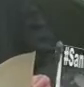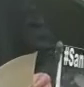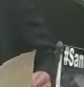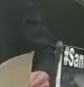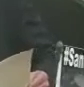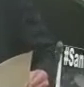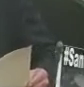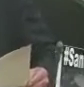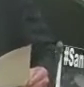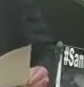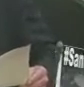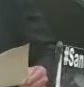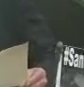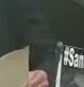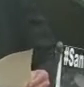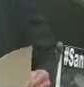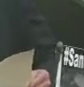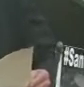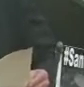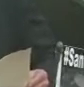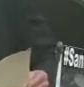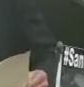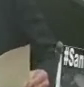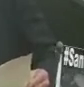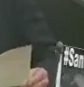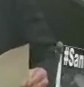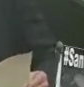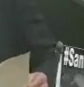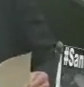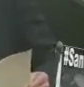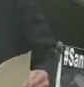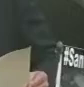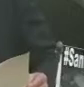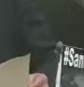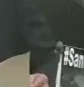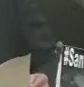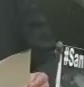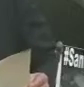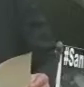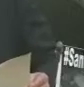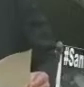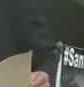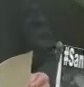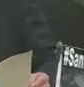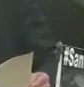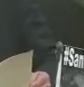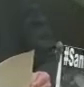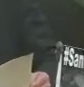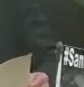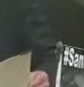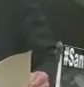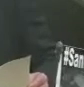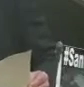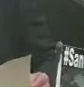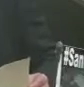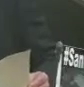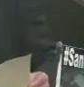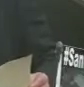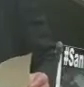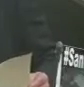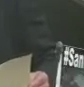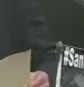época salió a decir números falsos sobre la cantidad de millones de colombianos que en Colombia y en el exterior